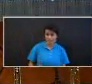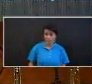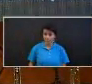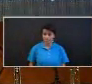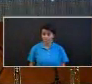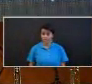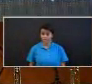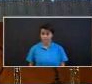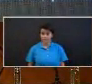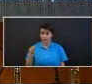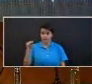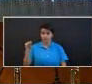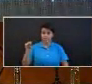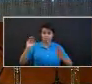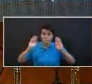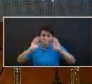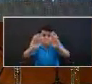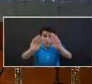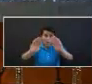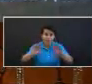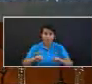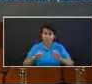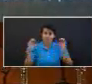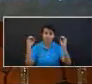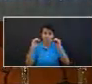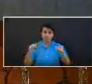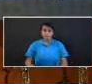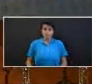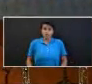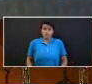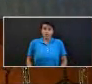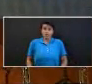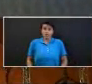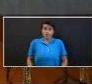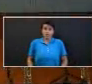Ni aunque alguien se ponga atrás y lo empuje. No, firme.